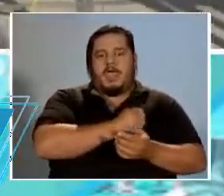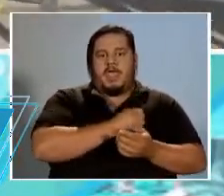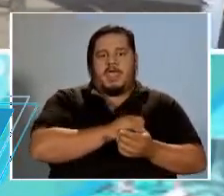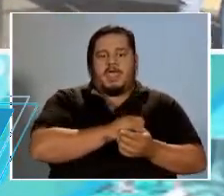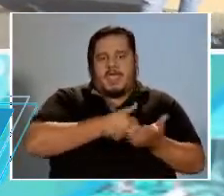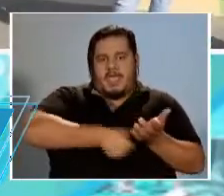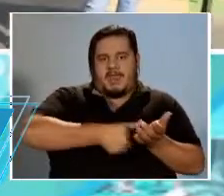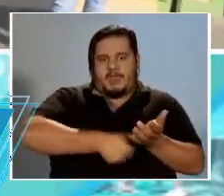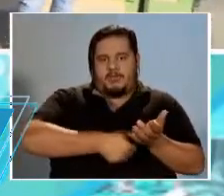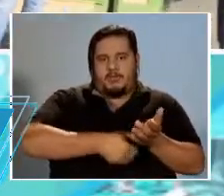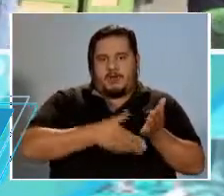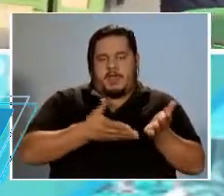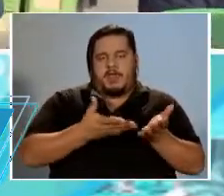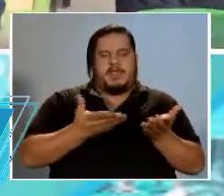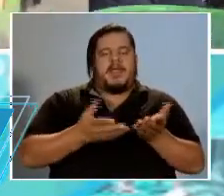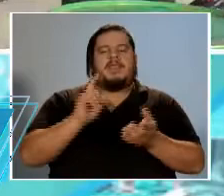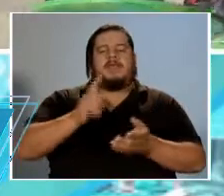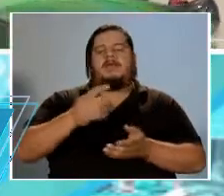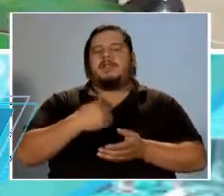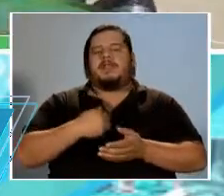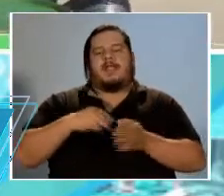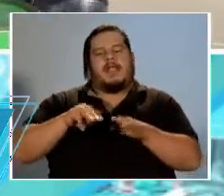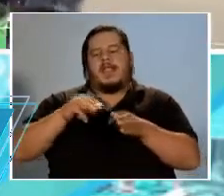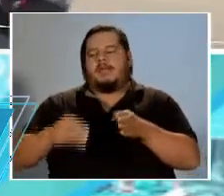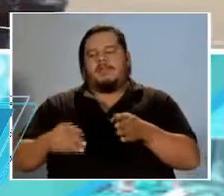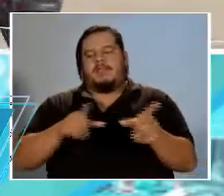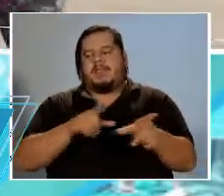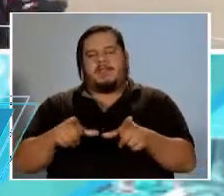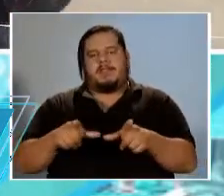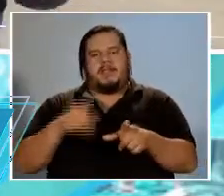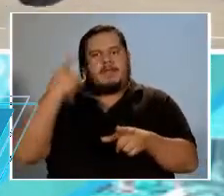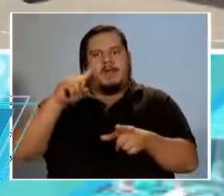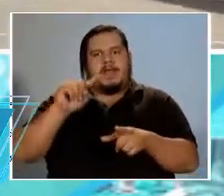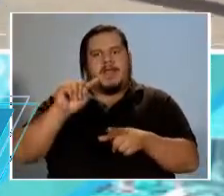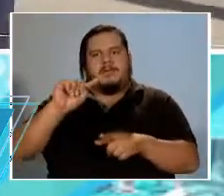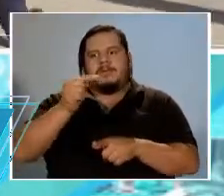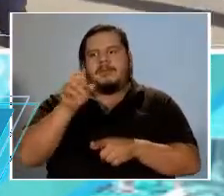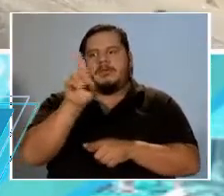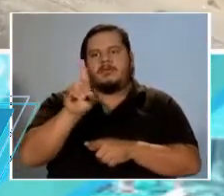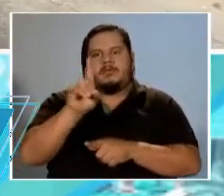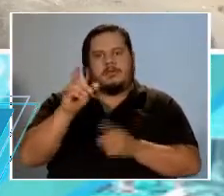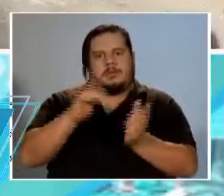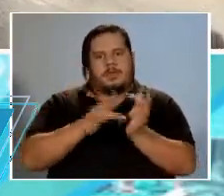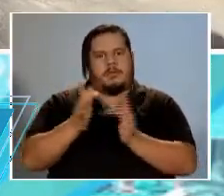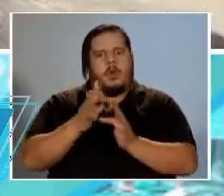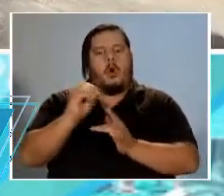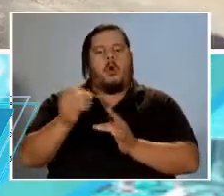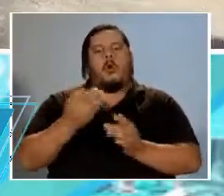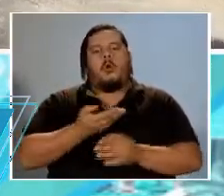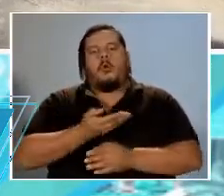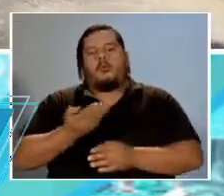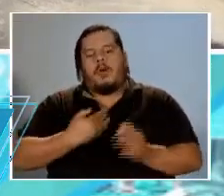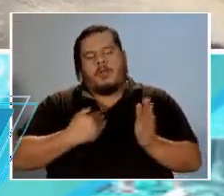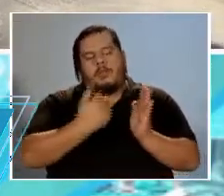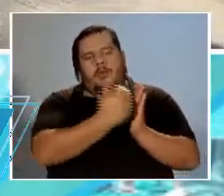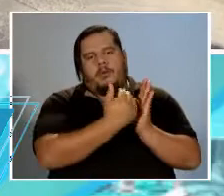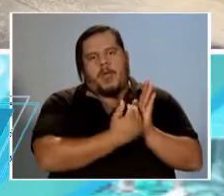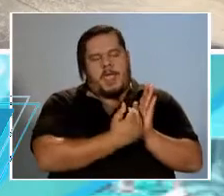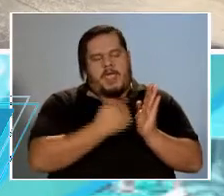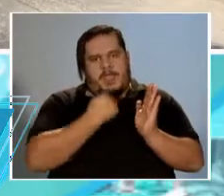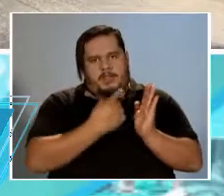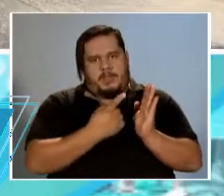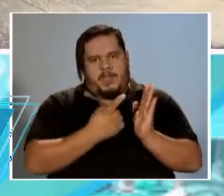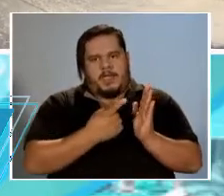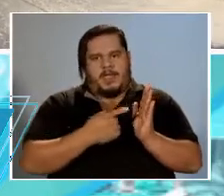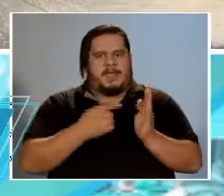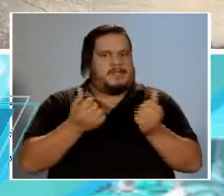mesa servida para todo el padrón electoral, ya sea el primer domingo de abril o cuando lo disponga el texto constitucional, si es que se reforma. Los